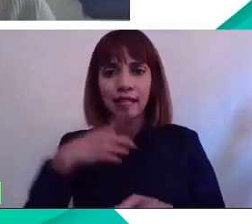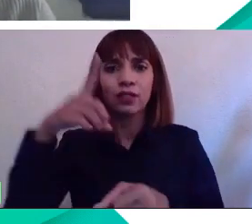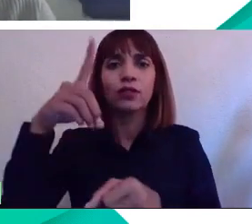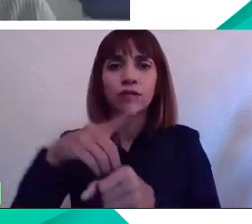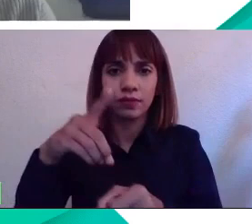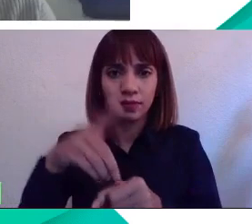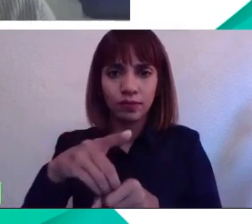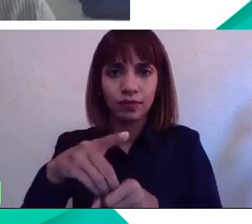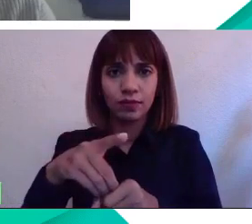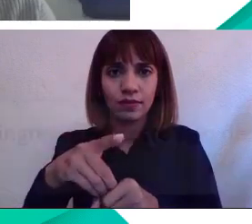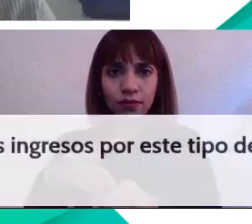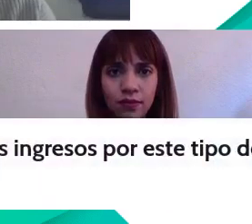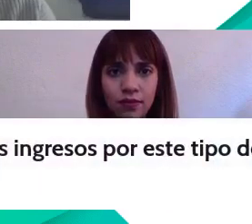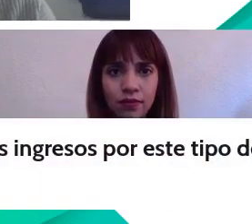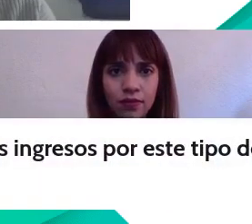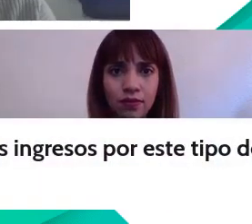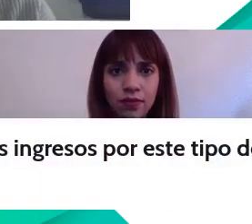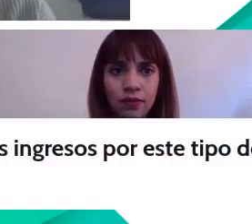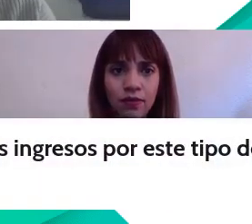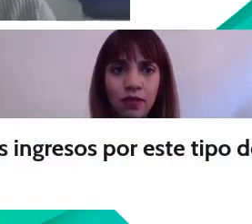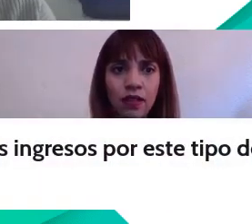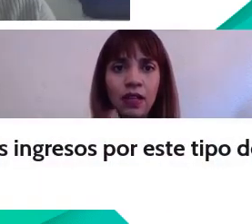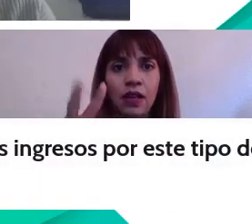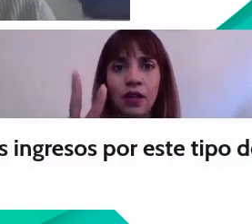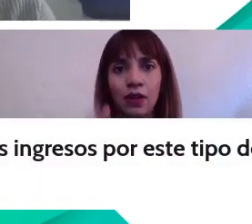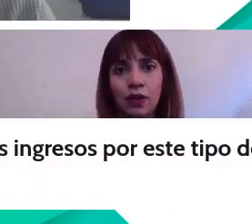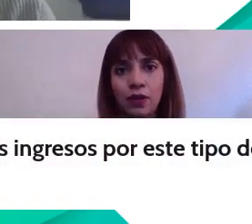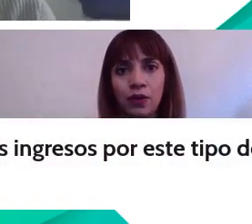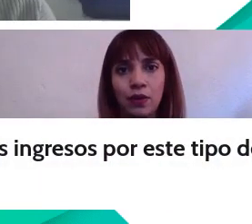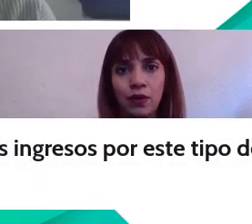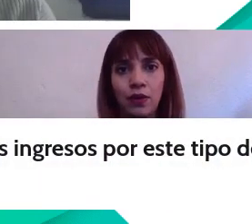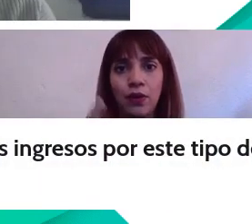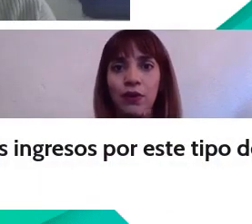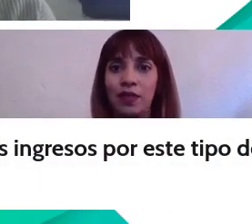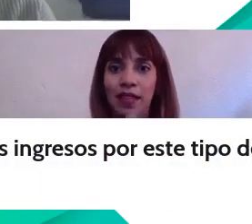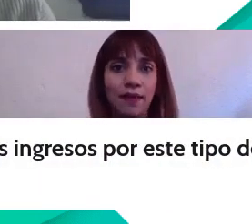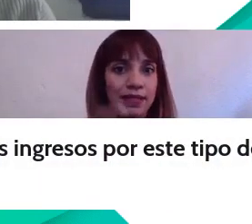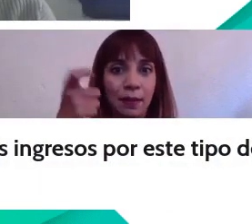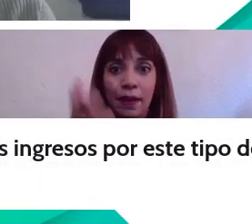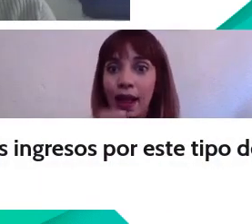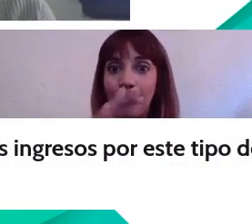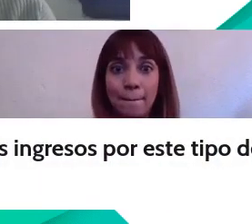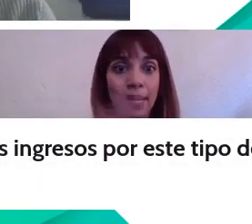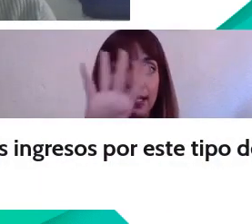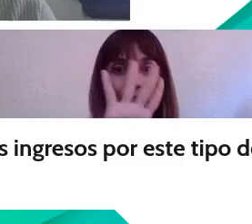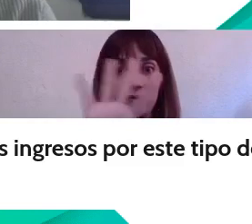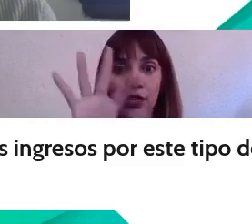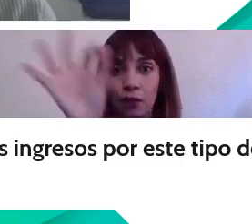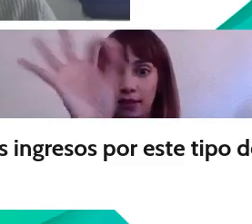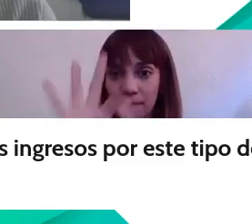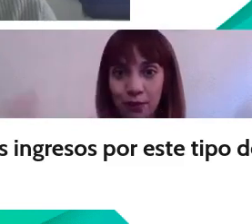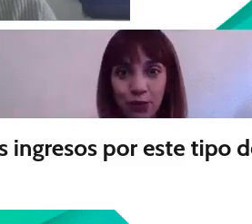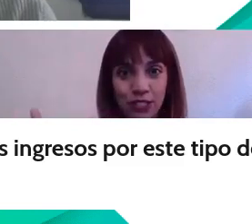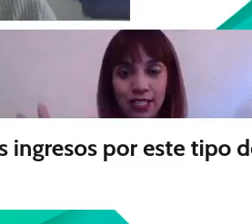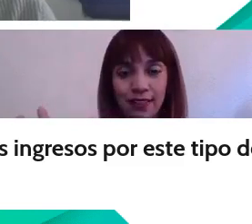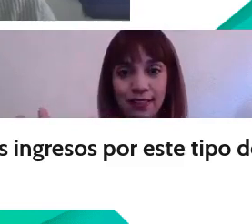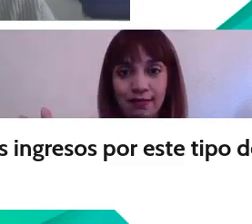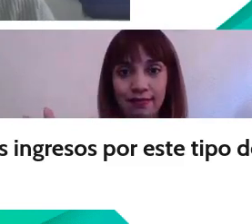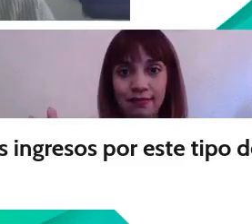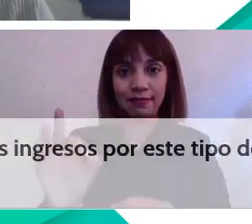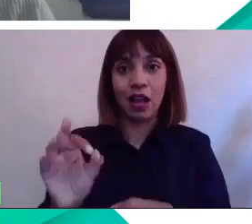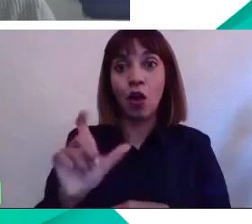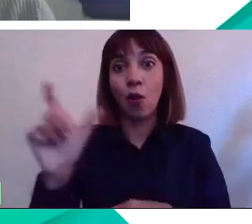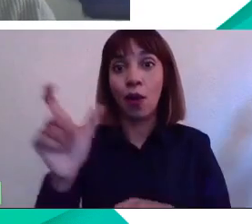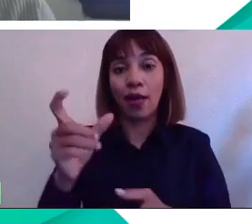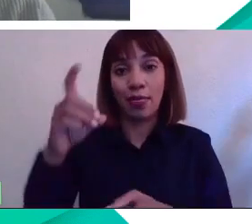autorizada, solamente que no excedas el 50% de tus ingresos, puedes hacer o tener estos servicios, ¿no? Y en